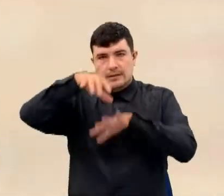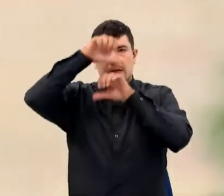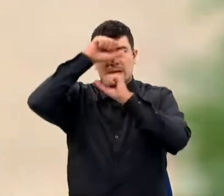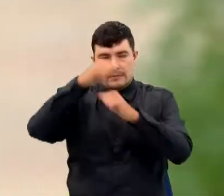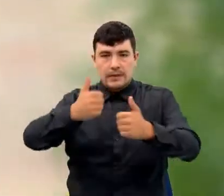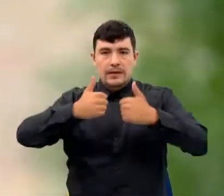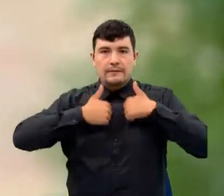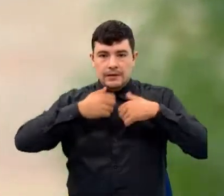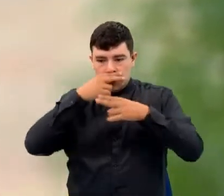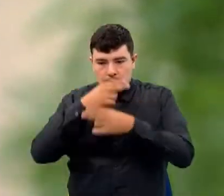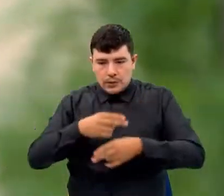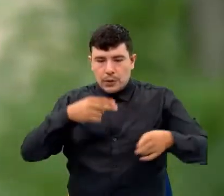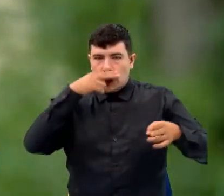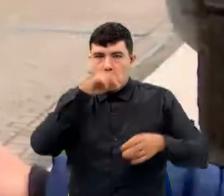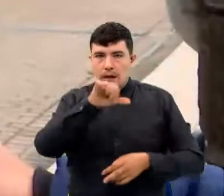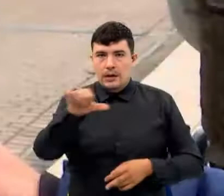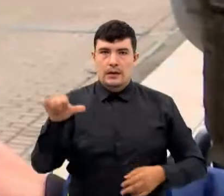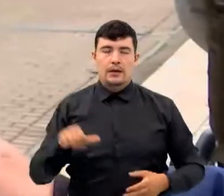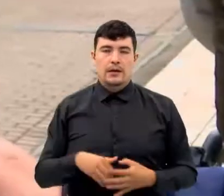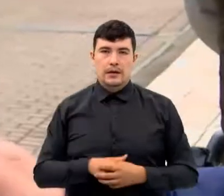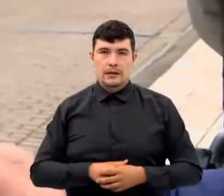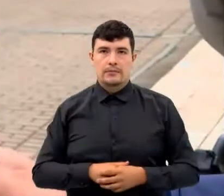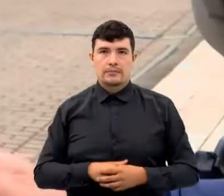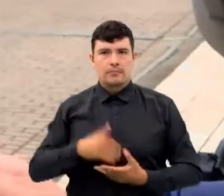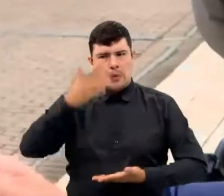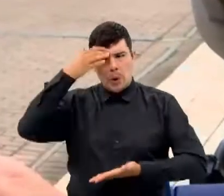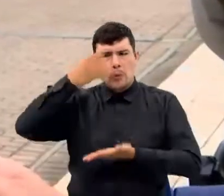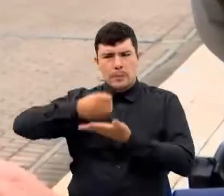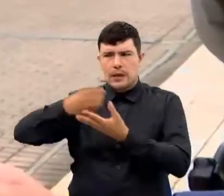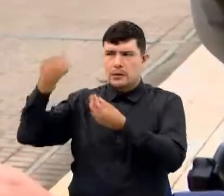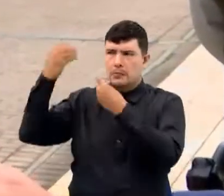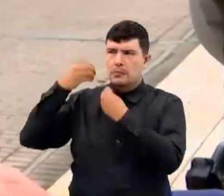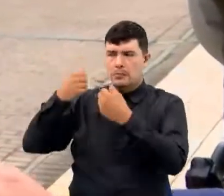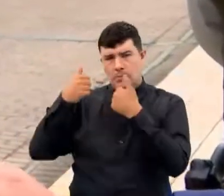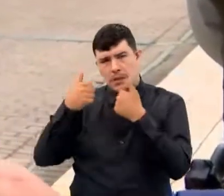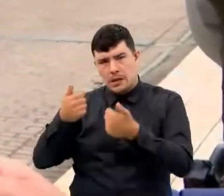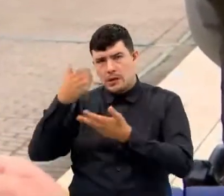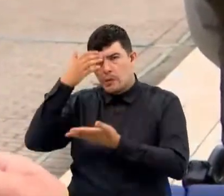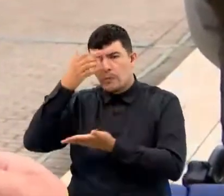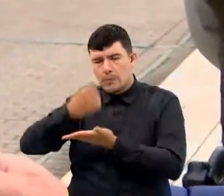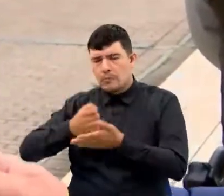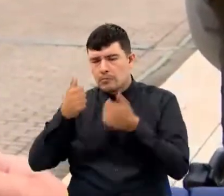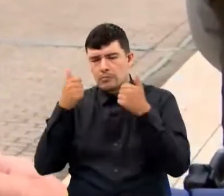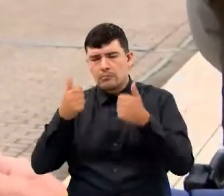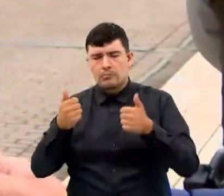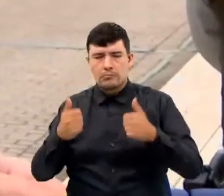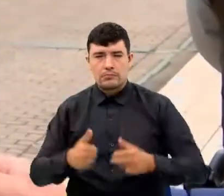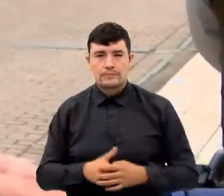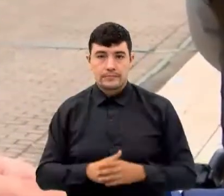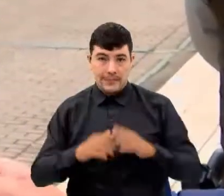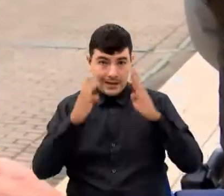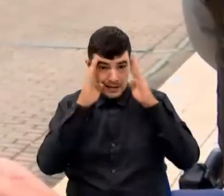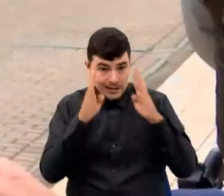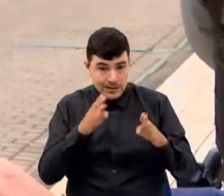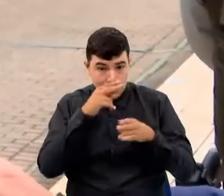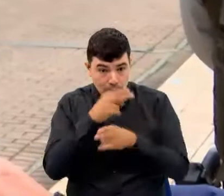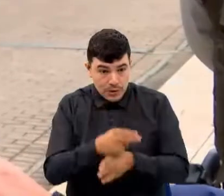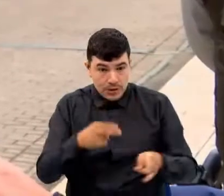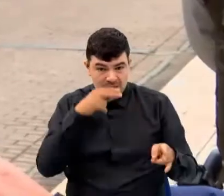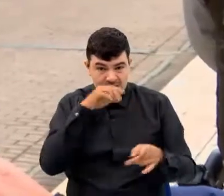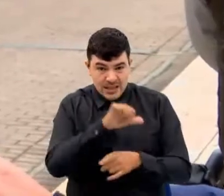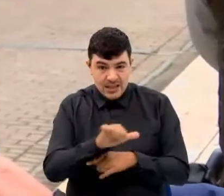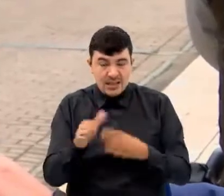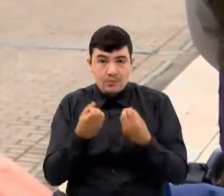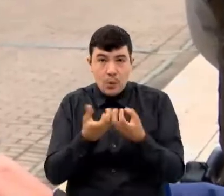los menores. Me parece muy bien porque están pendientes de los niños, que ahorita va a haber mucha